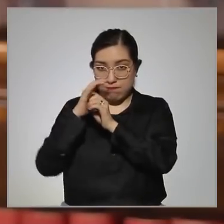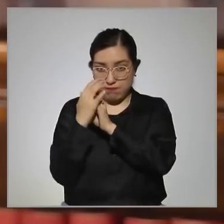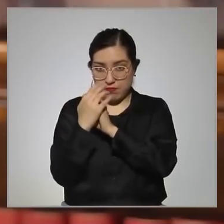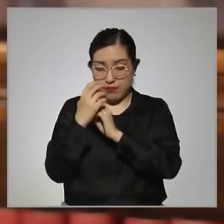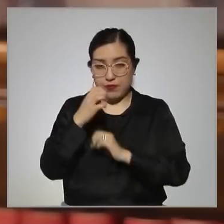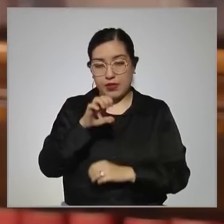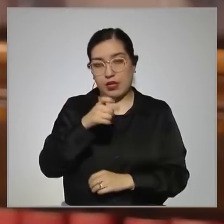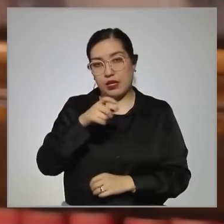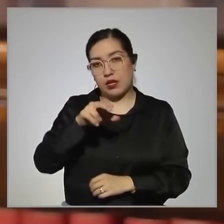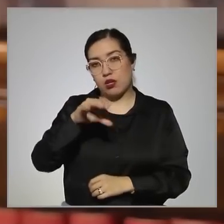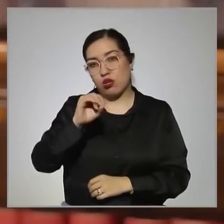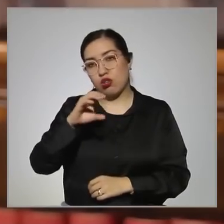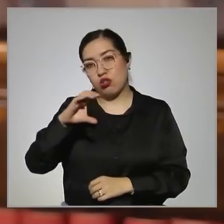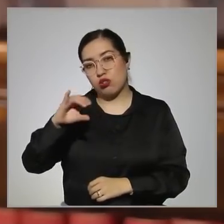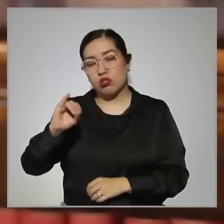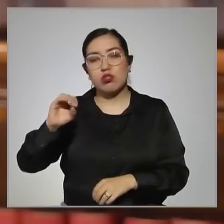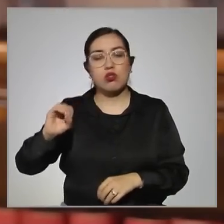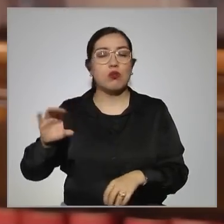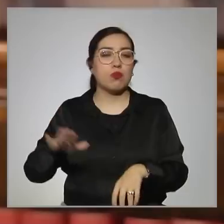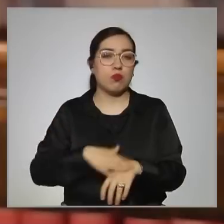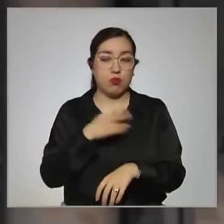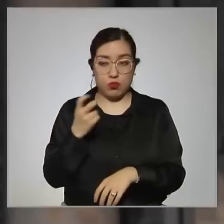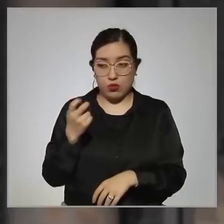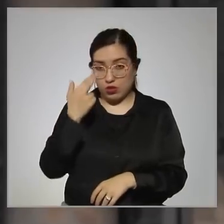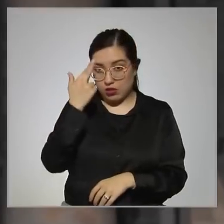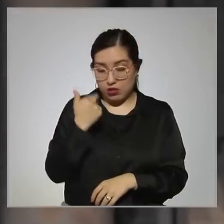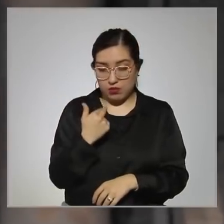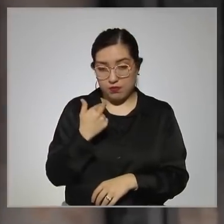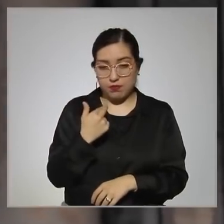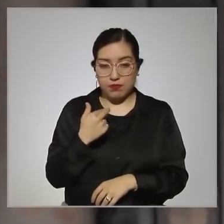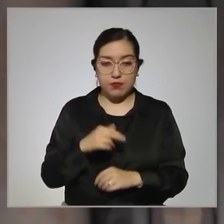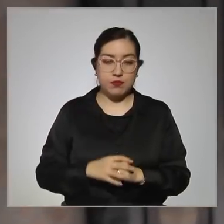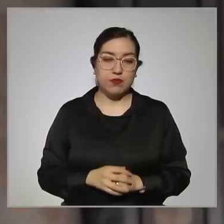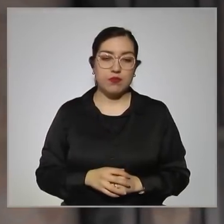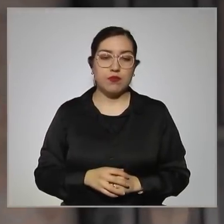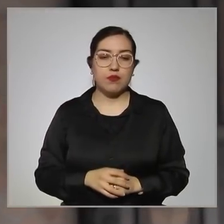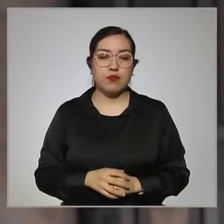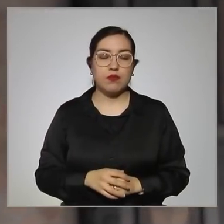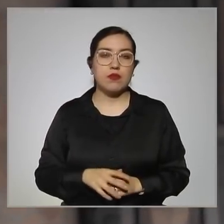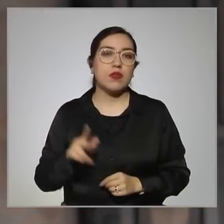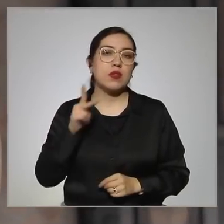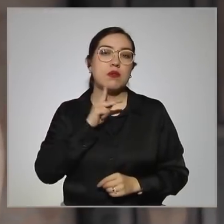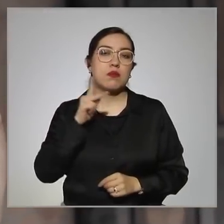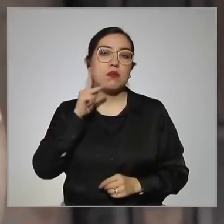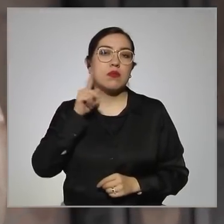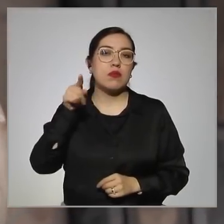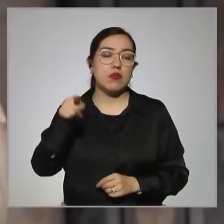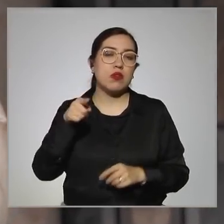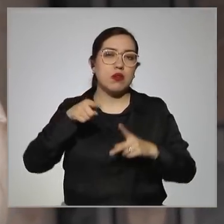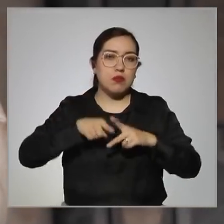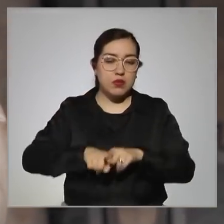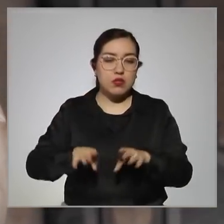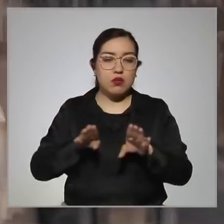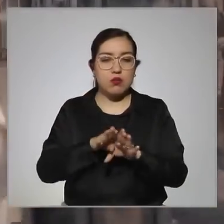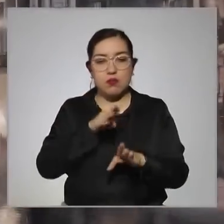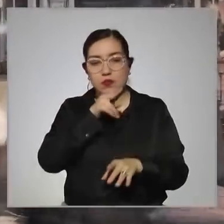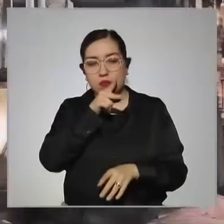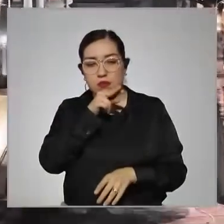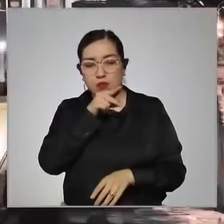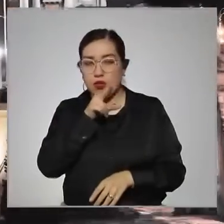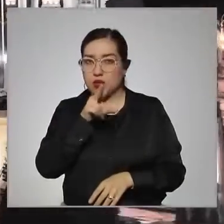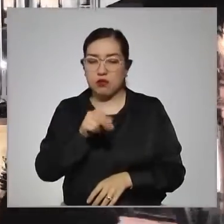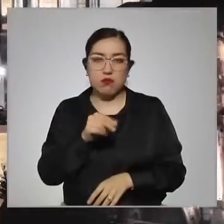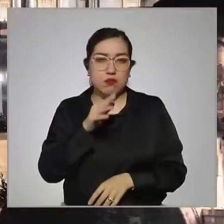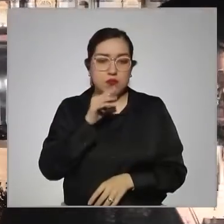equinoccio. Entonces, por esa razón, el Papa o los papas empezaban a preocupar. O sea, no puede